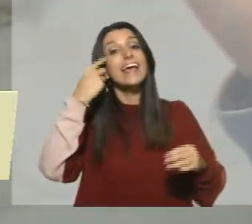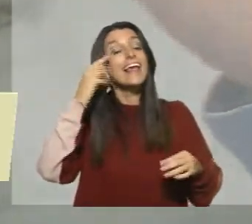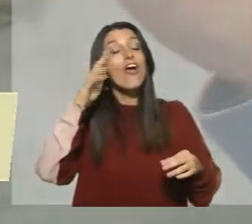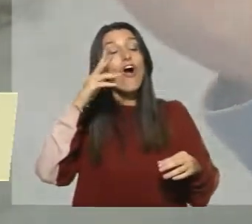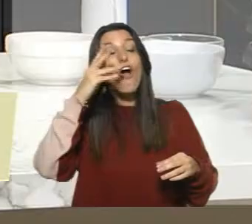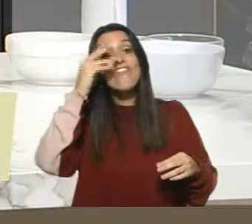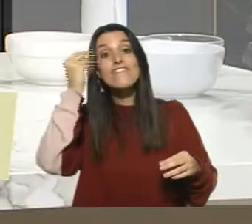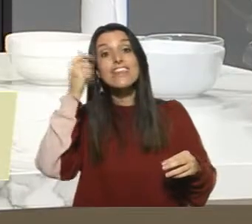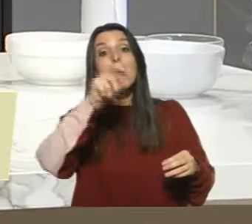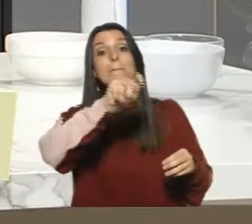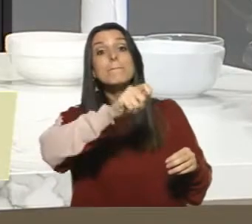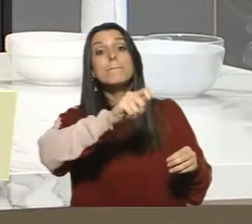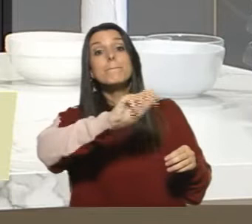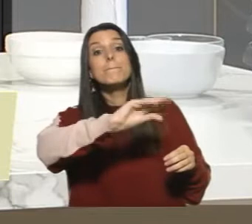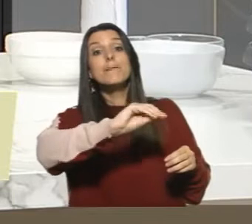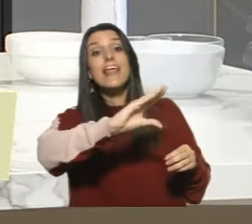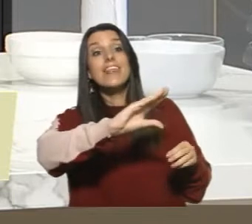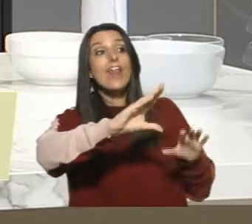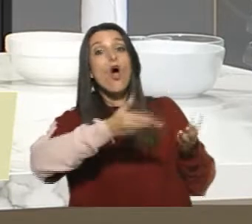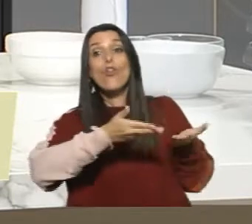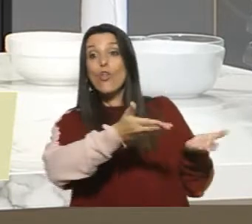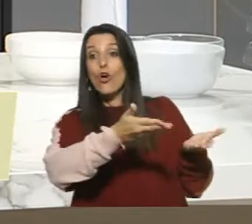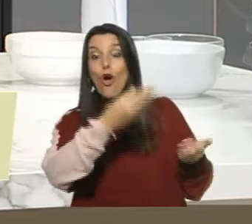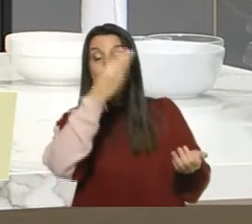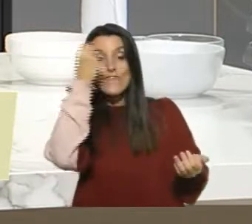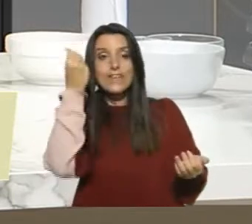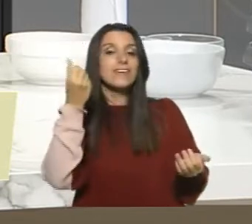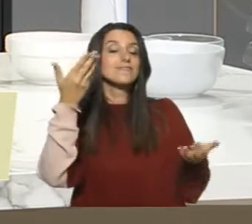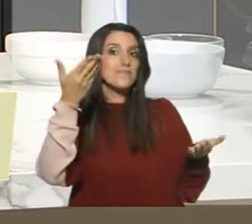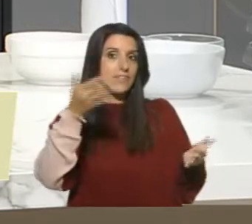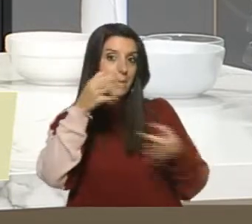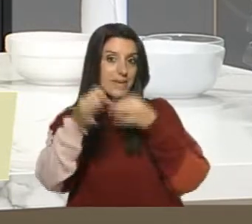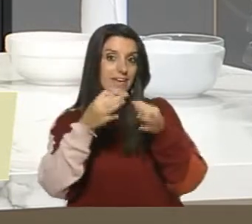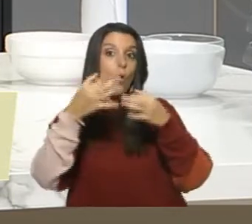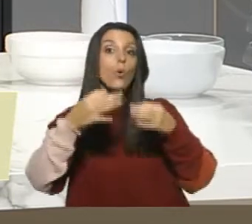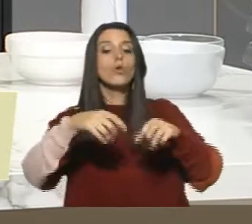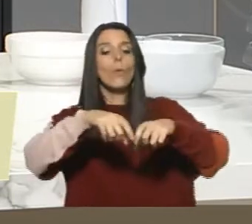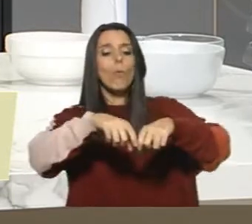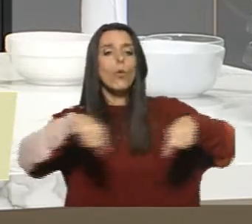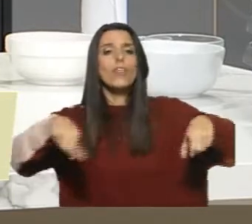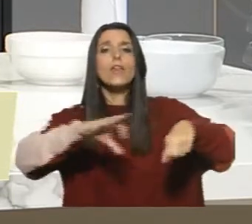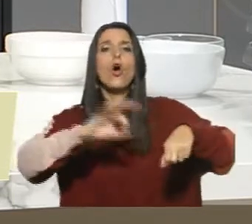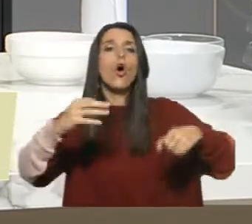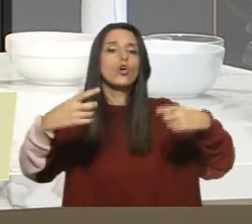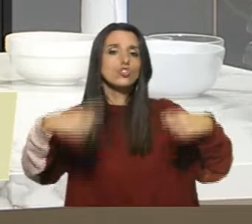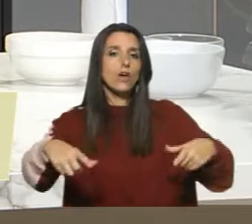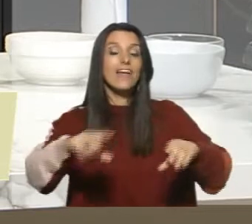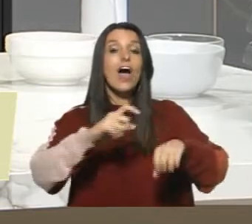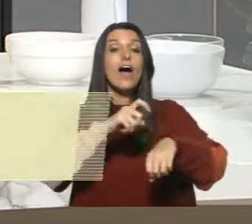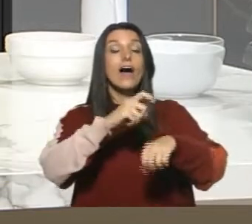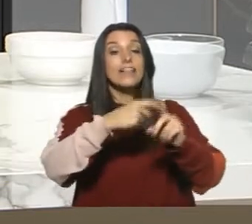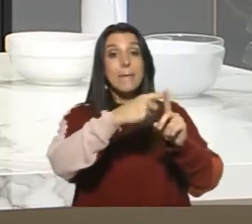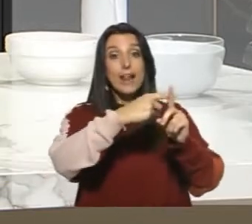de prender el horno. Lo prendo. Dale. Voy a prenderte el horno. En este caso, que vamos a hacer un budín o una torta. ¿A cuánto? A